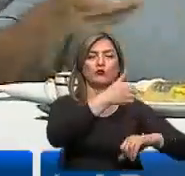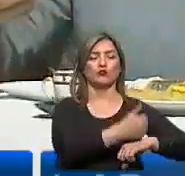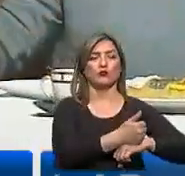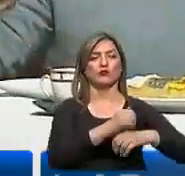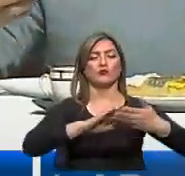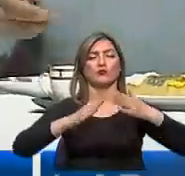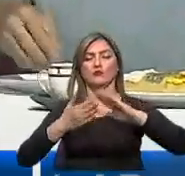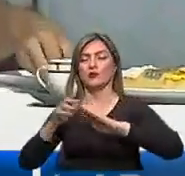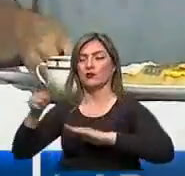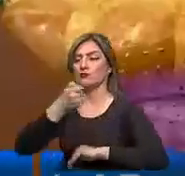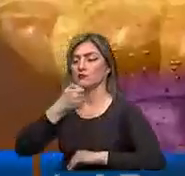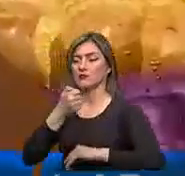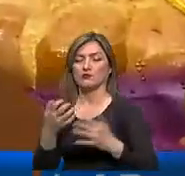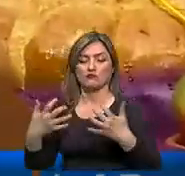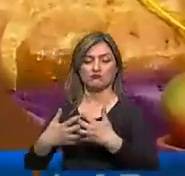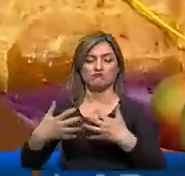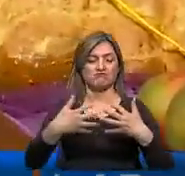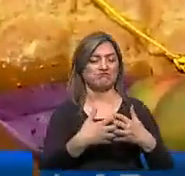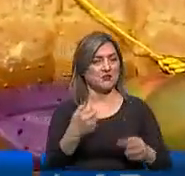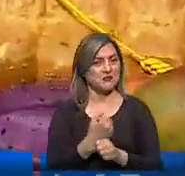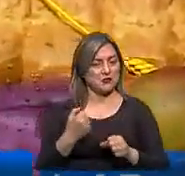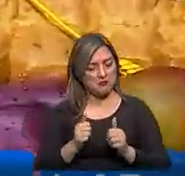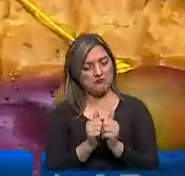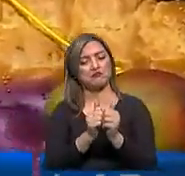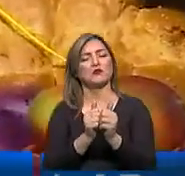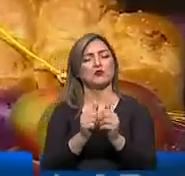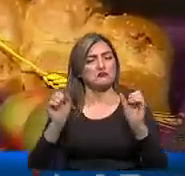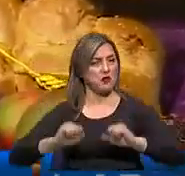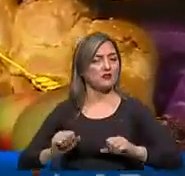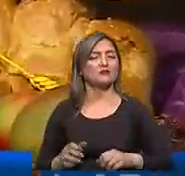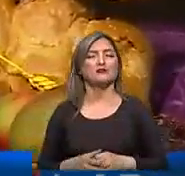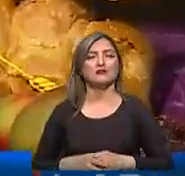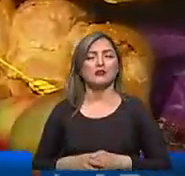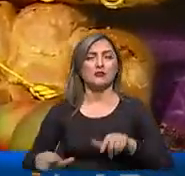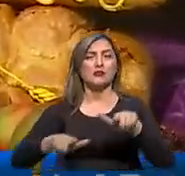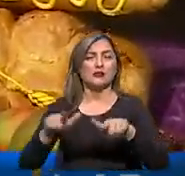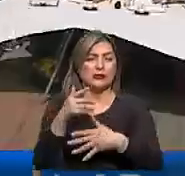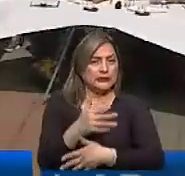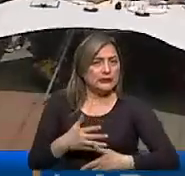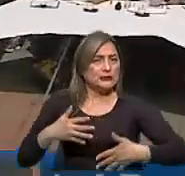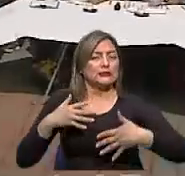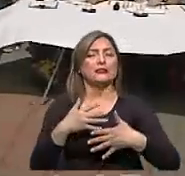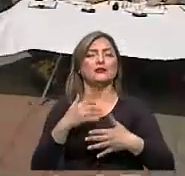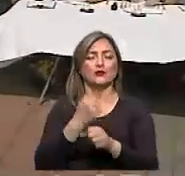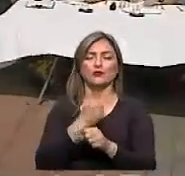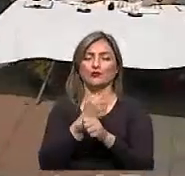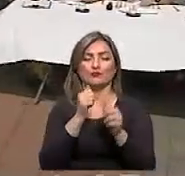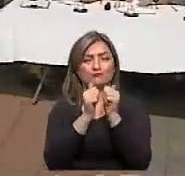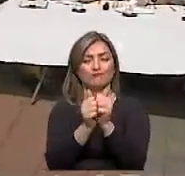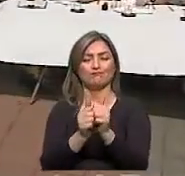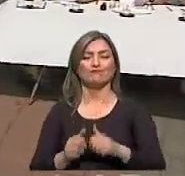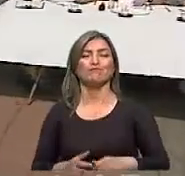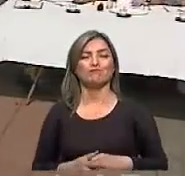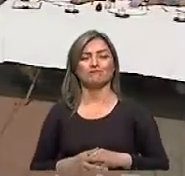autoridades, comunidad y medios de comunicación podemos hacer juntos. Un espacio no solo para divertirnos, sino para trabajar en conjunto